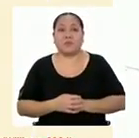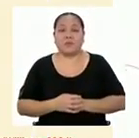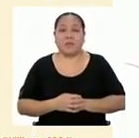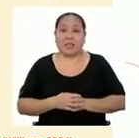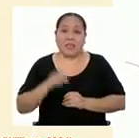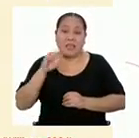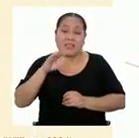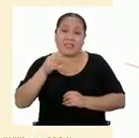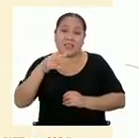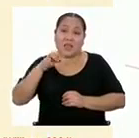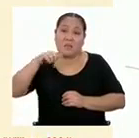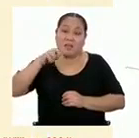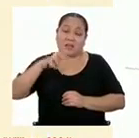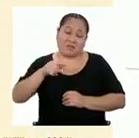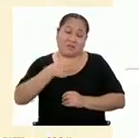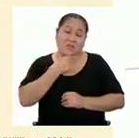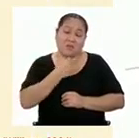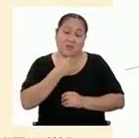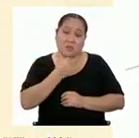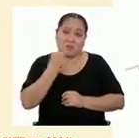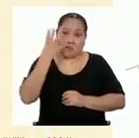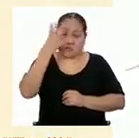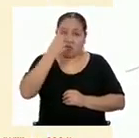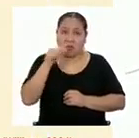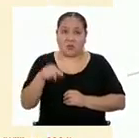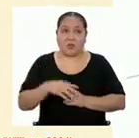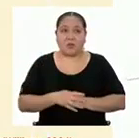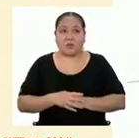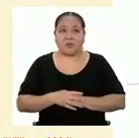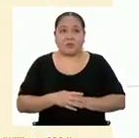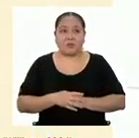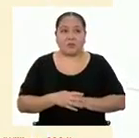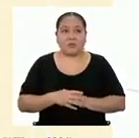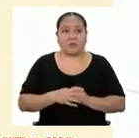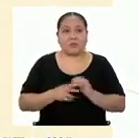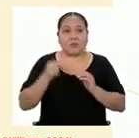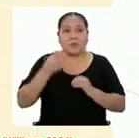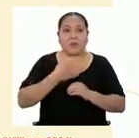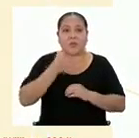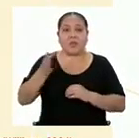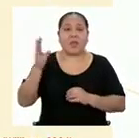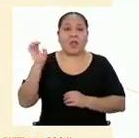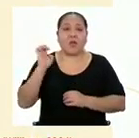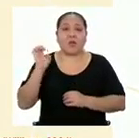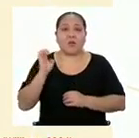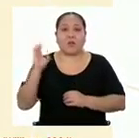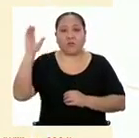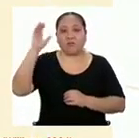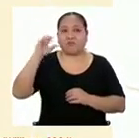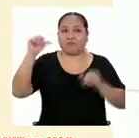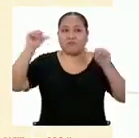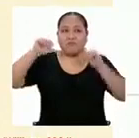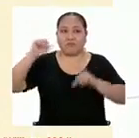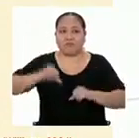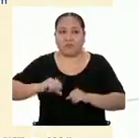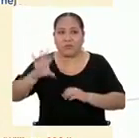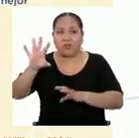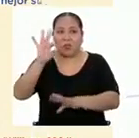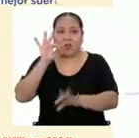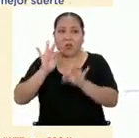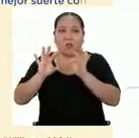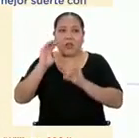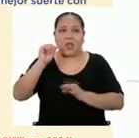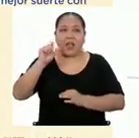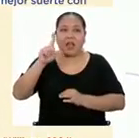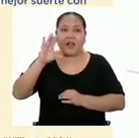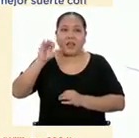En nuestro viaje en dirección norte hacia Ecuador, fracasamos en la búsqueda del alcaraván peruano y la cortarrama peruana, pero